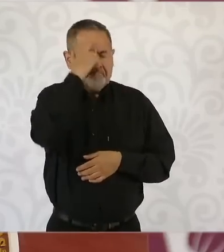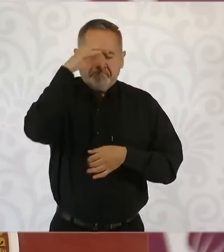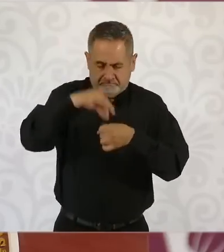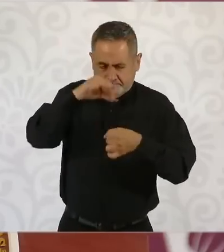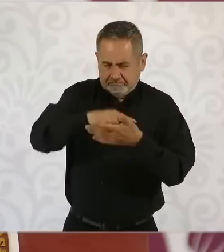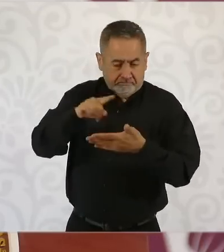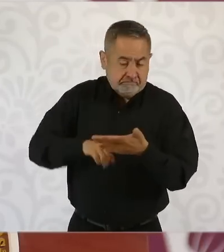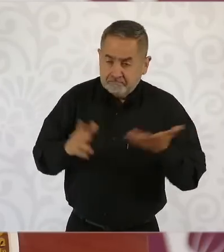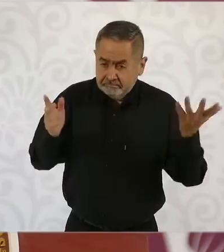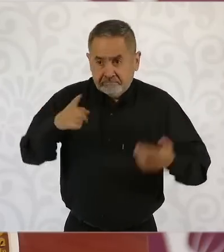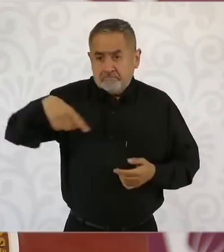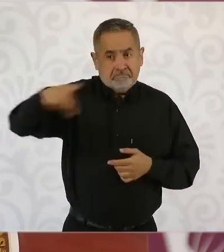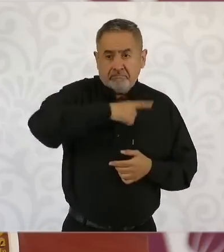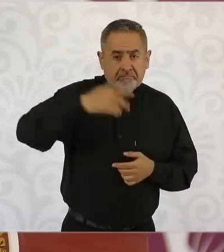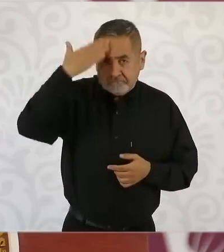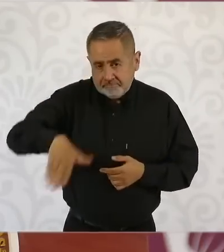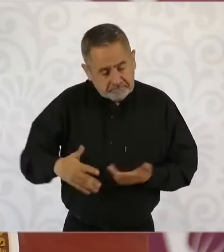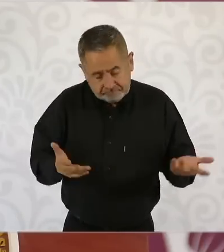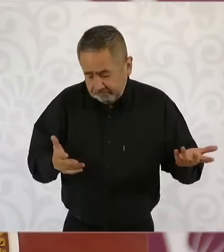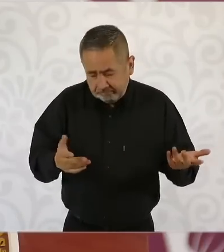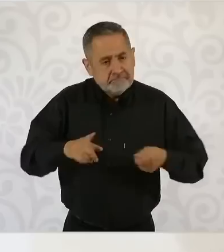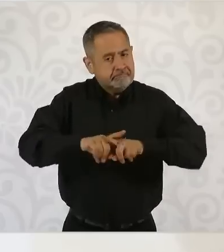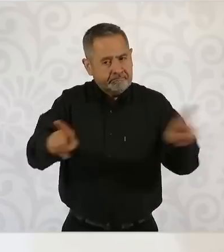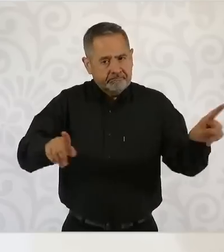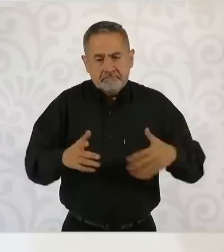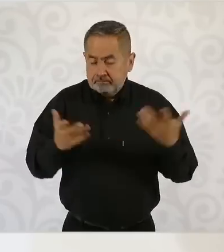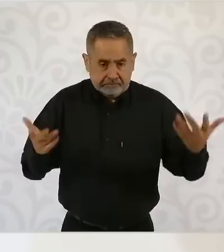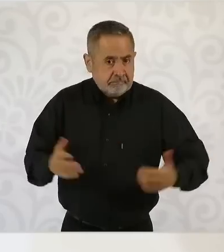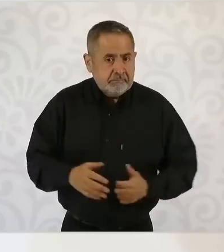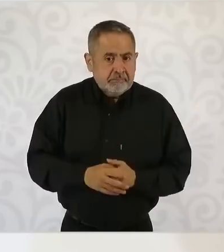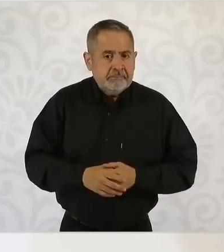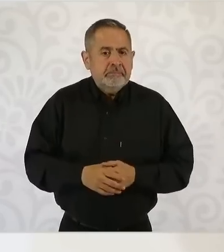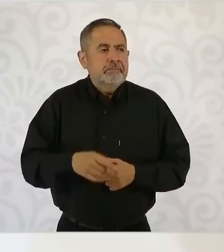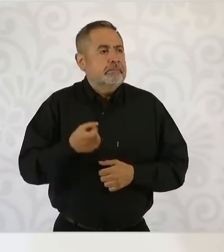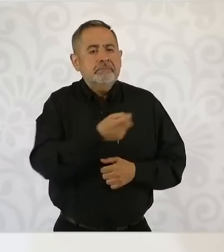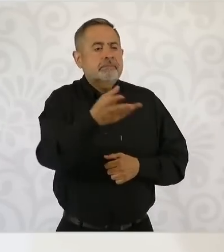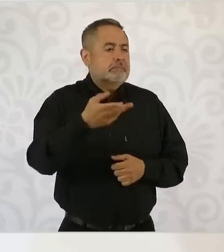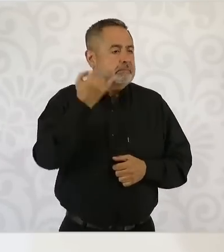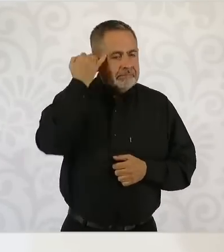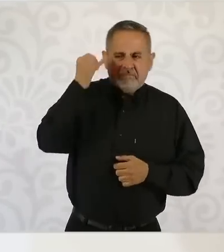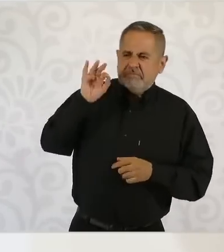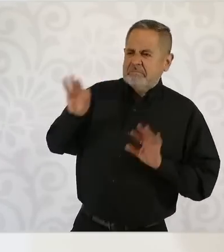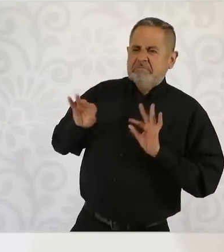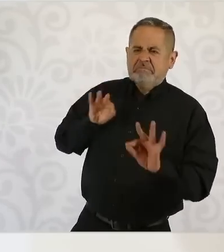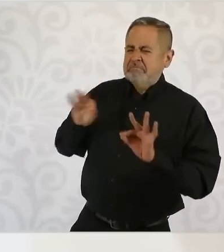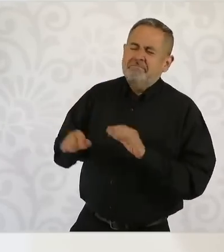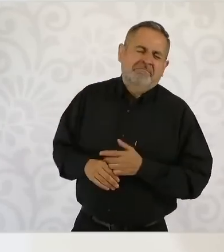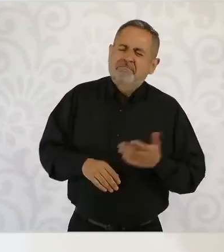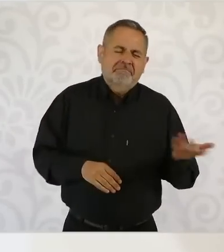es muy distinto. Entonces hay esta idea que quieren decir, pues es que ahora